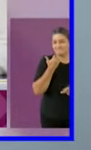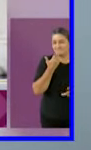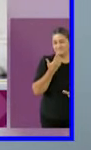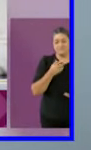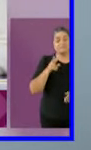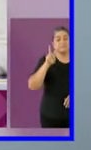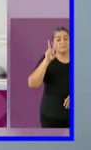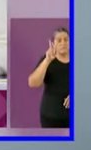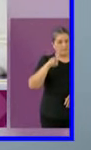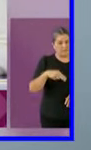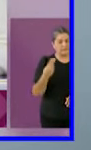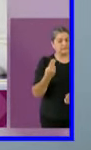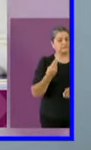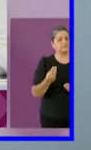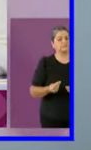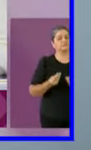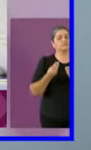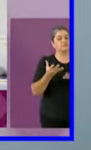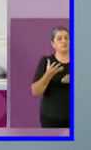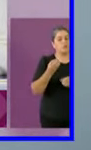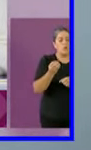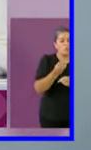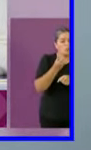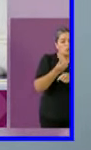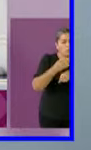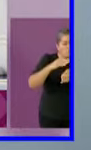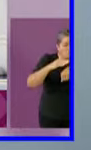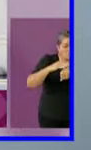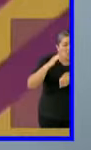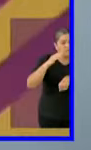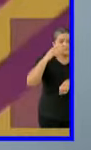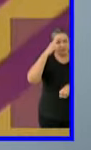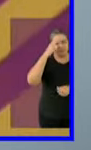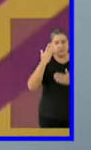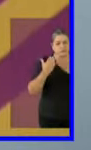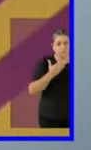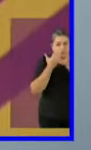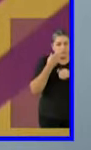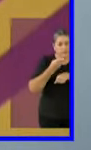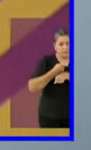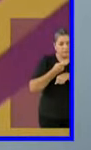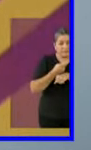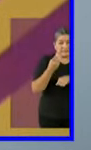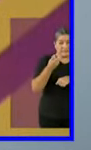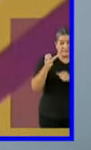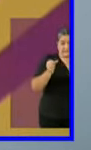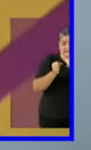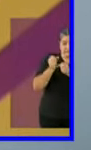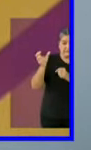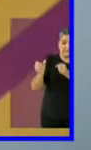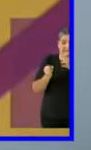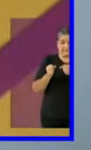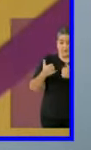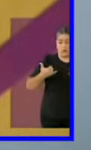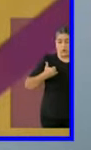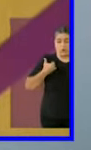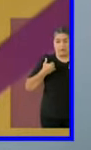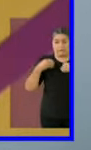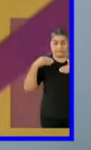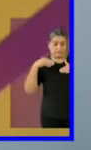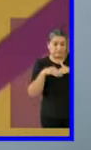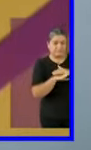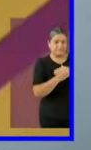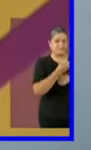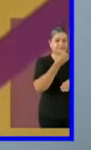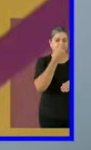para criticar a Claudia Sheinbaum, pues aseguraron que ante los cuestionamientos de Xochitl Gálvez, pues Claudia Sheinbaum se limitó a evadirlos.